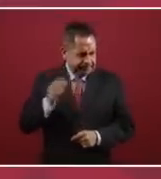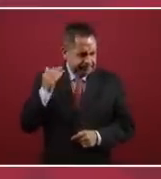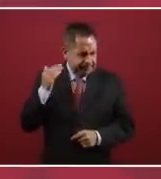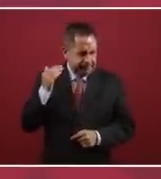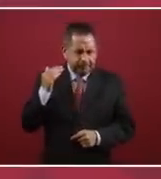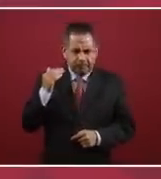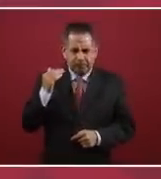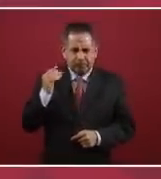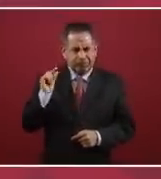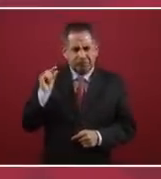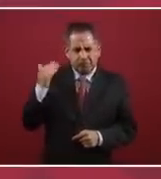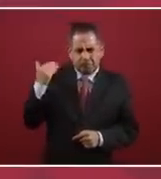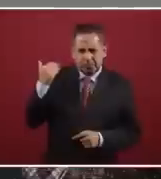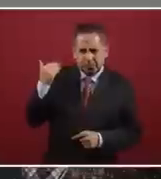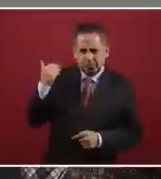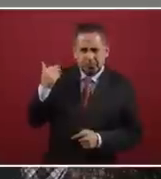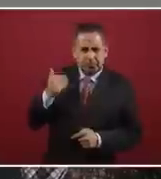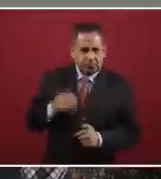poco